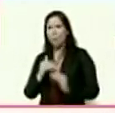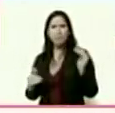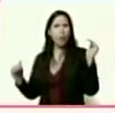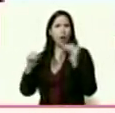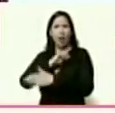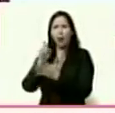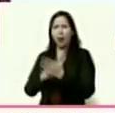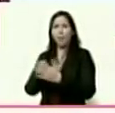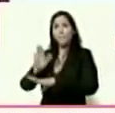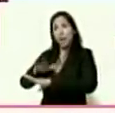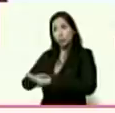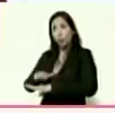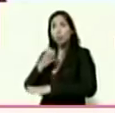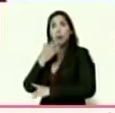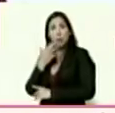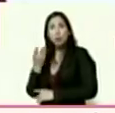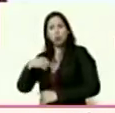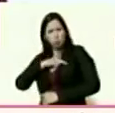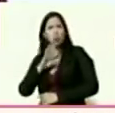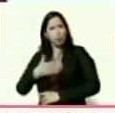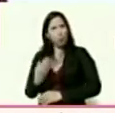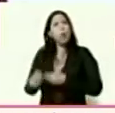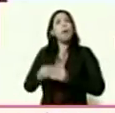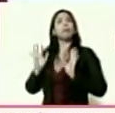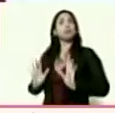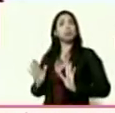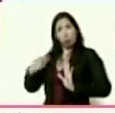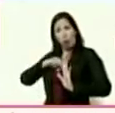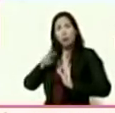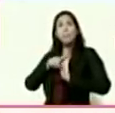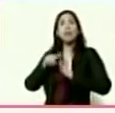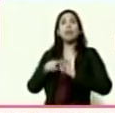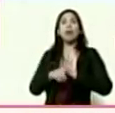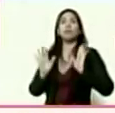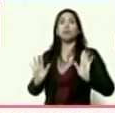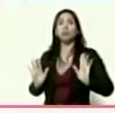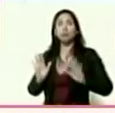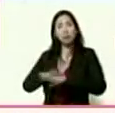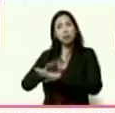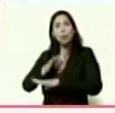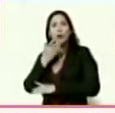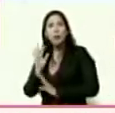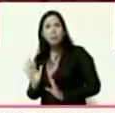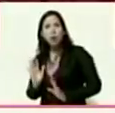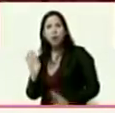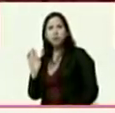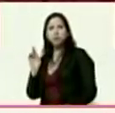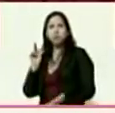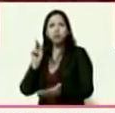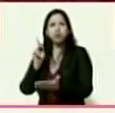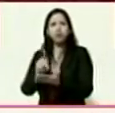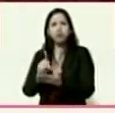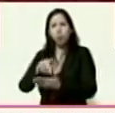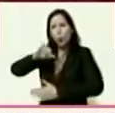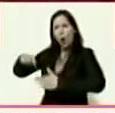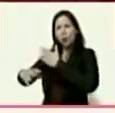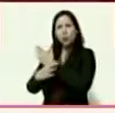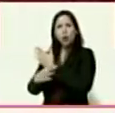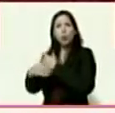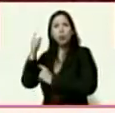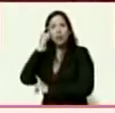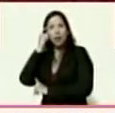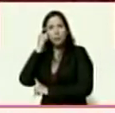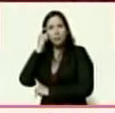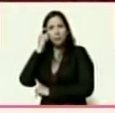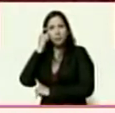fíjate, ocurrió un hecho, nosotros también podemos aplicar nuestras medidas. Ocurrió un hecho con la llegada de Juanito Alimaña el día,